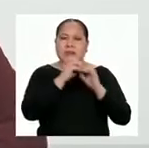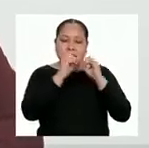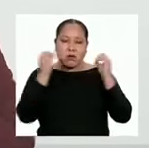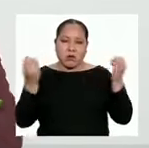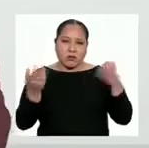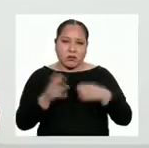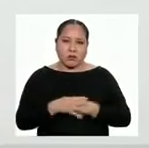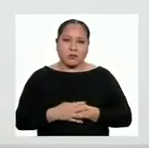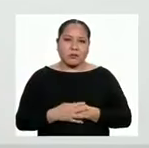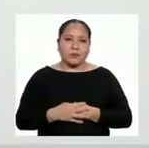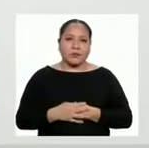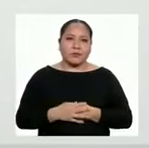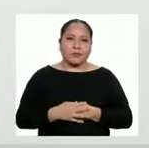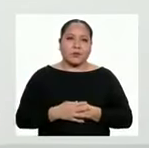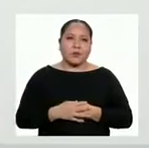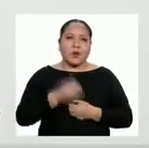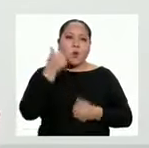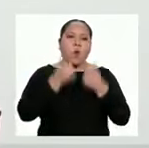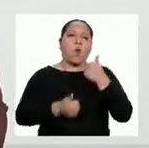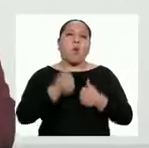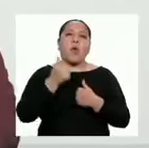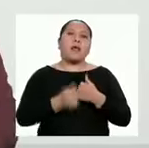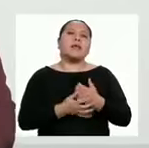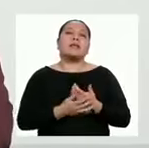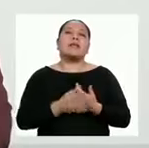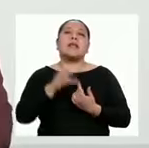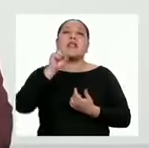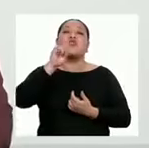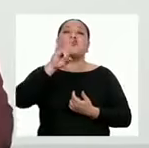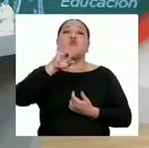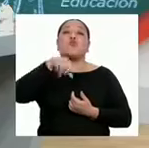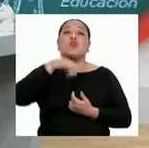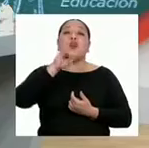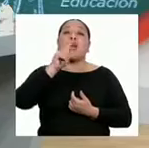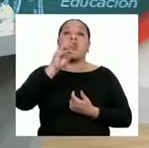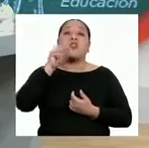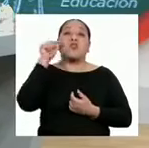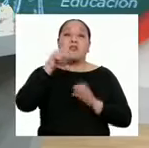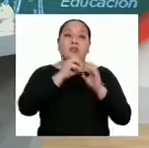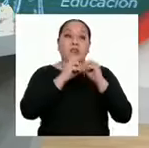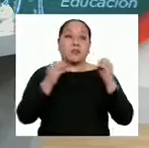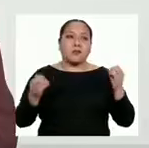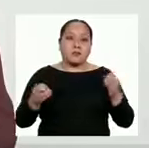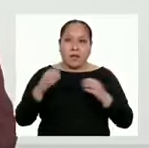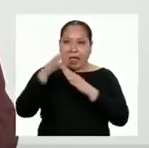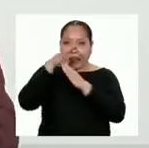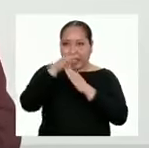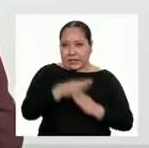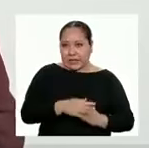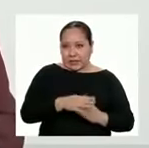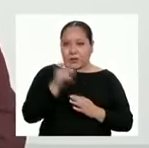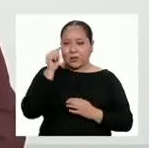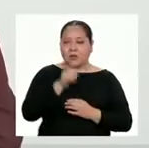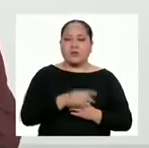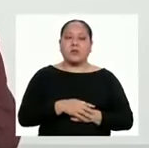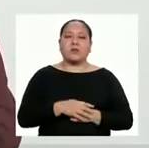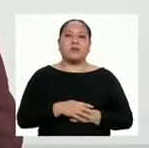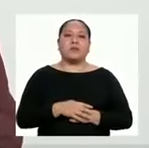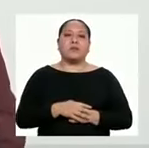oración? ¿Cuál es el sujeto en la oración? La discriminación. Muy